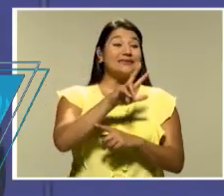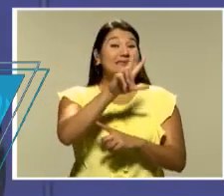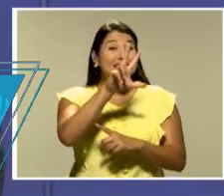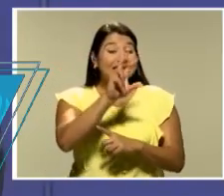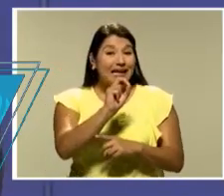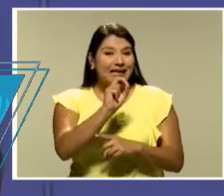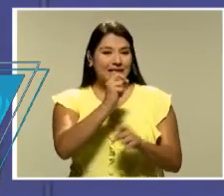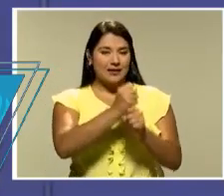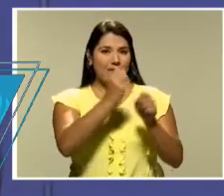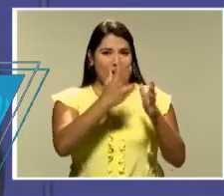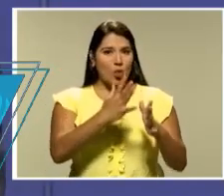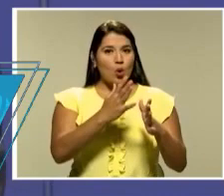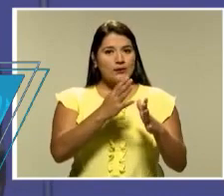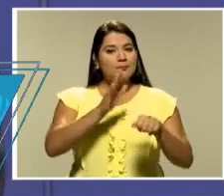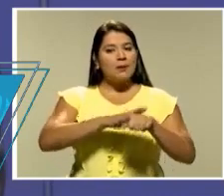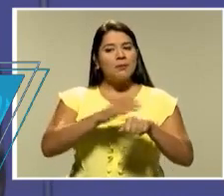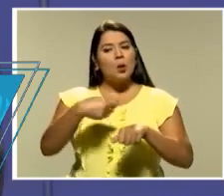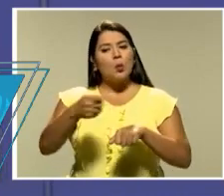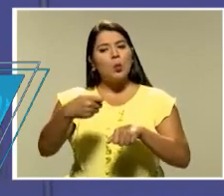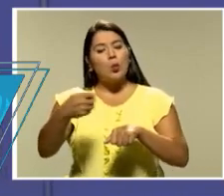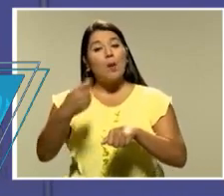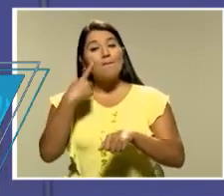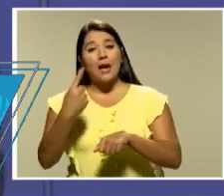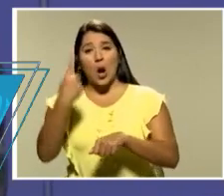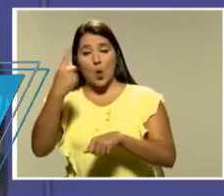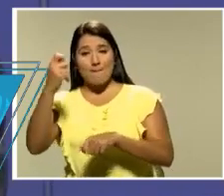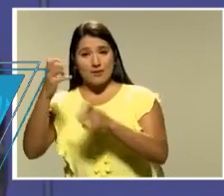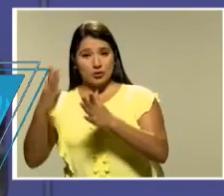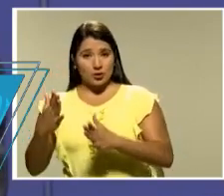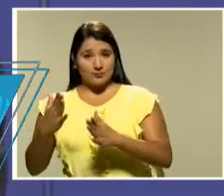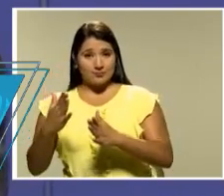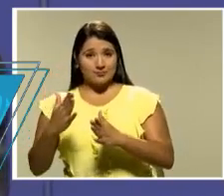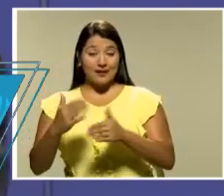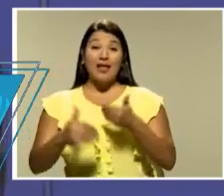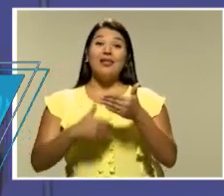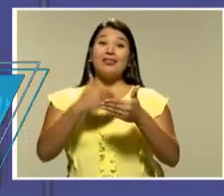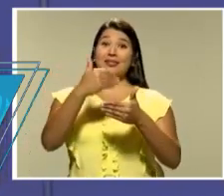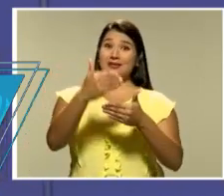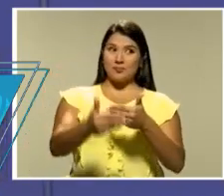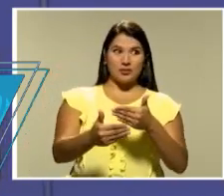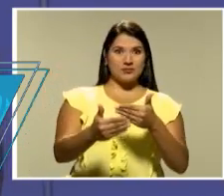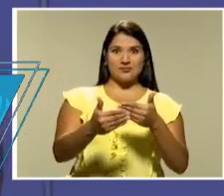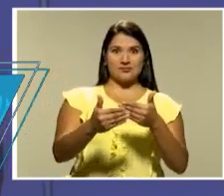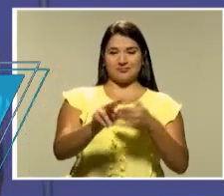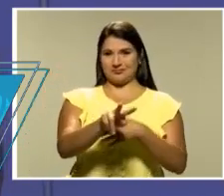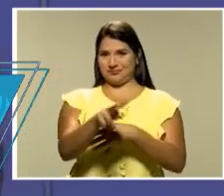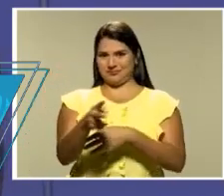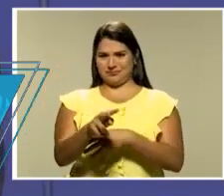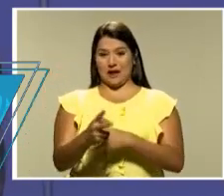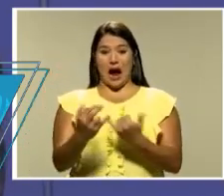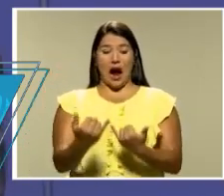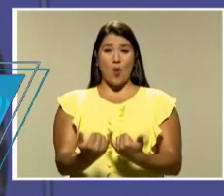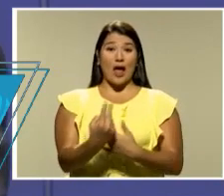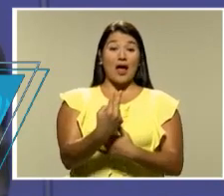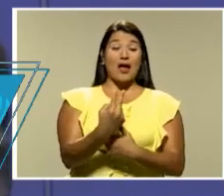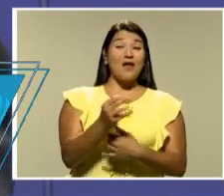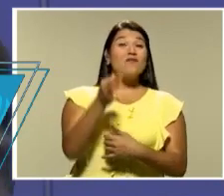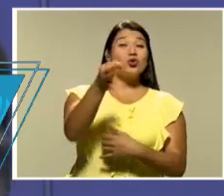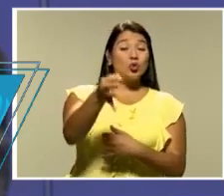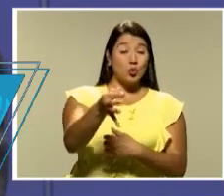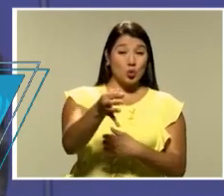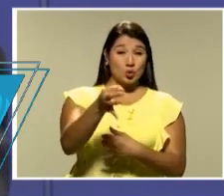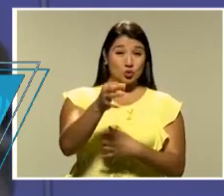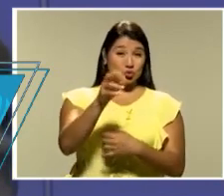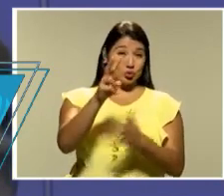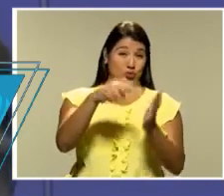es que el sistema se diseñó no sin cierta lógica en aquel momento como un sistema de pay